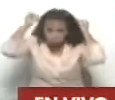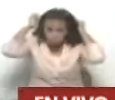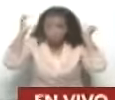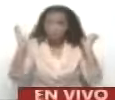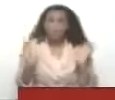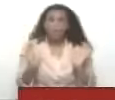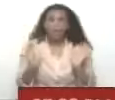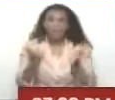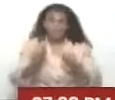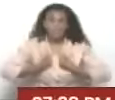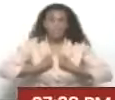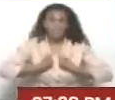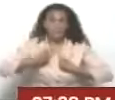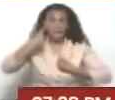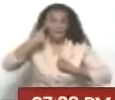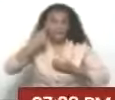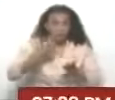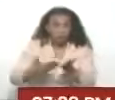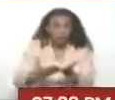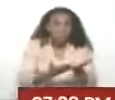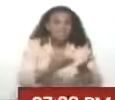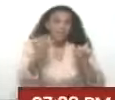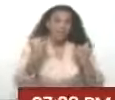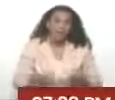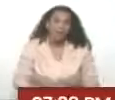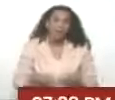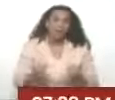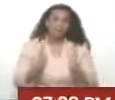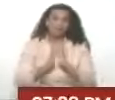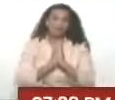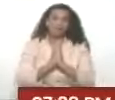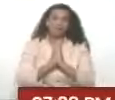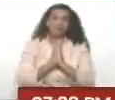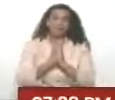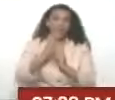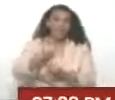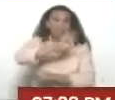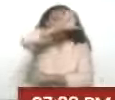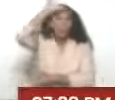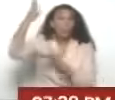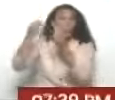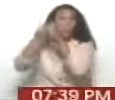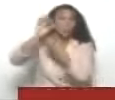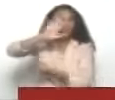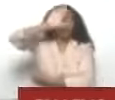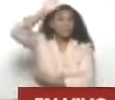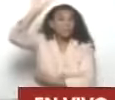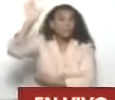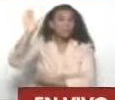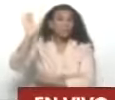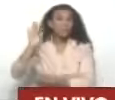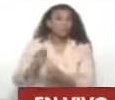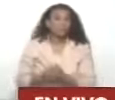En vida y ahora. En su otra vida, en la vida inmortal.